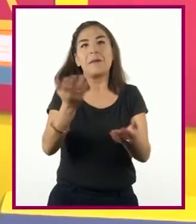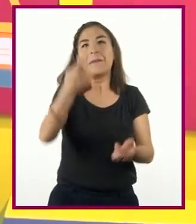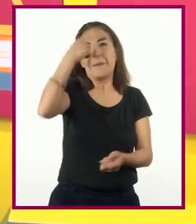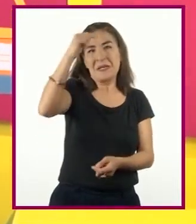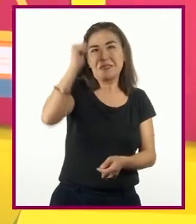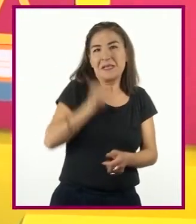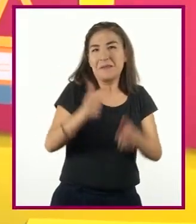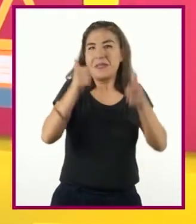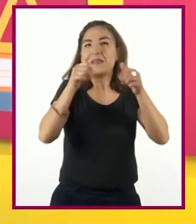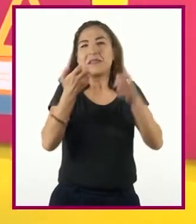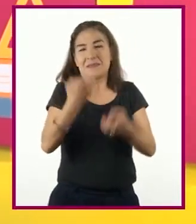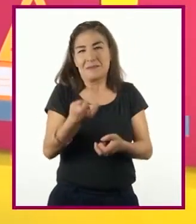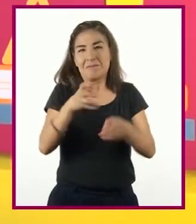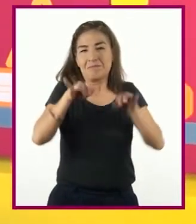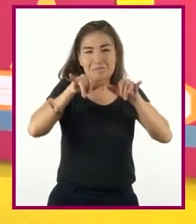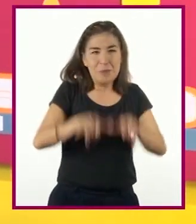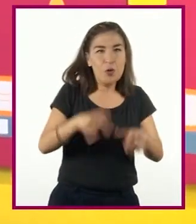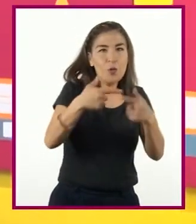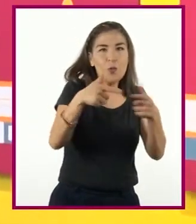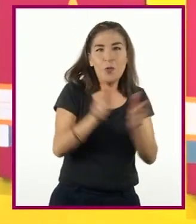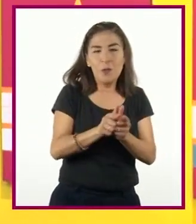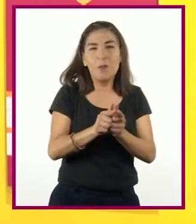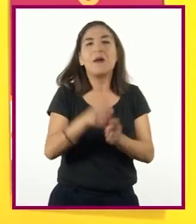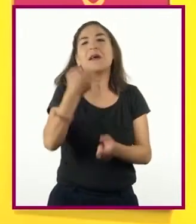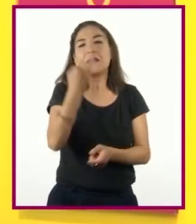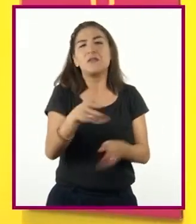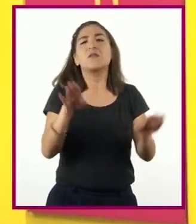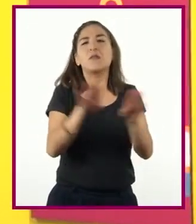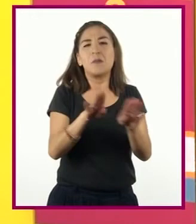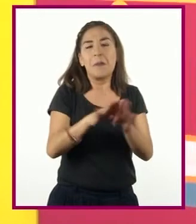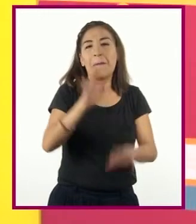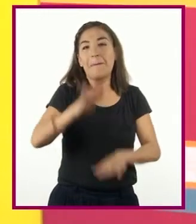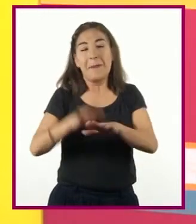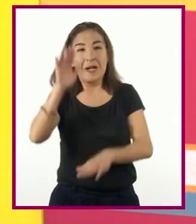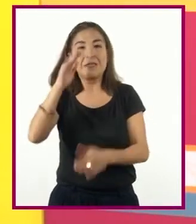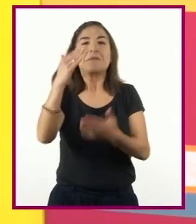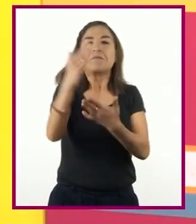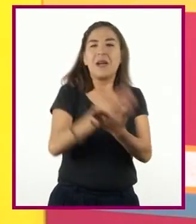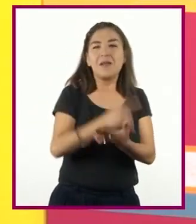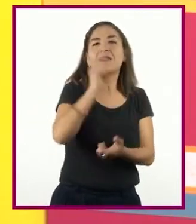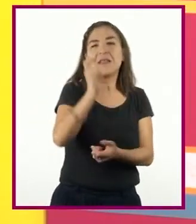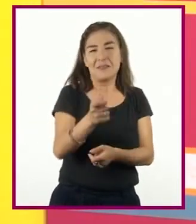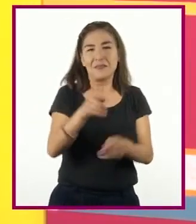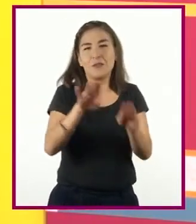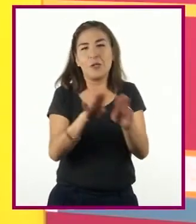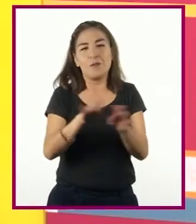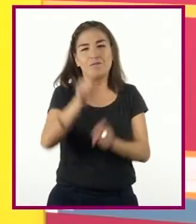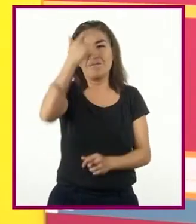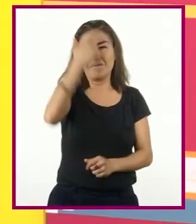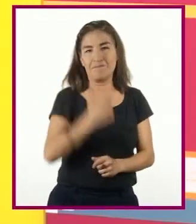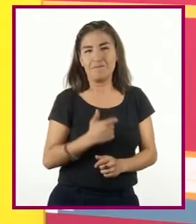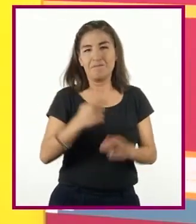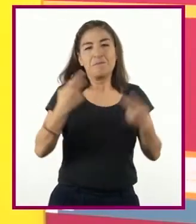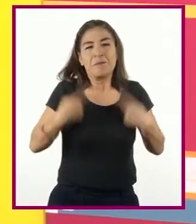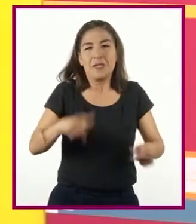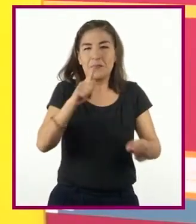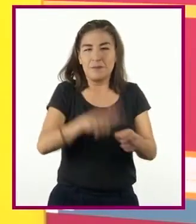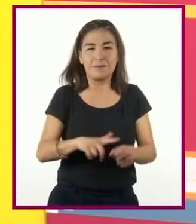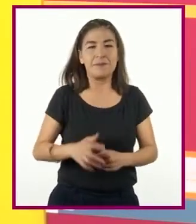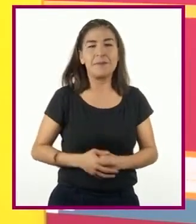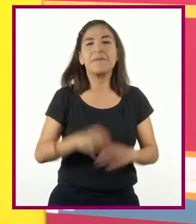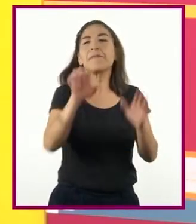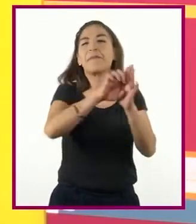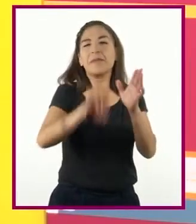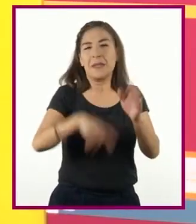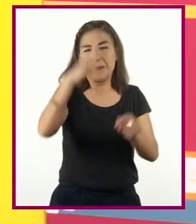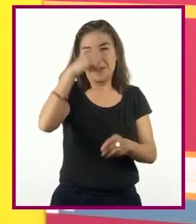Por lo tanto, todos ellos inciden en mayor o menor medida en la identidad. Para dar algunos